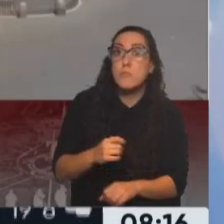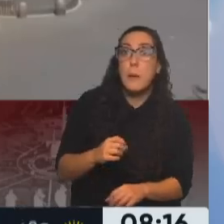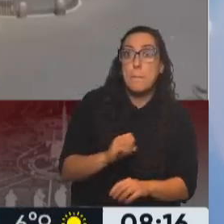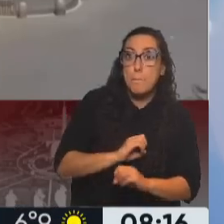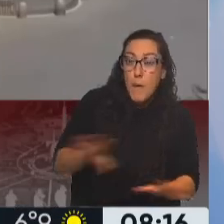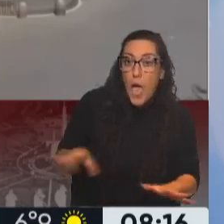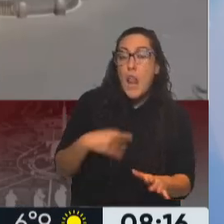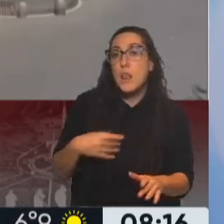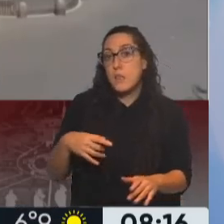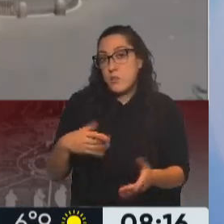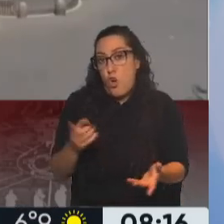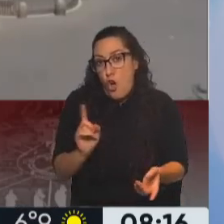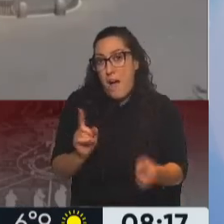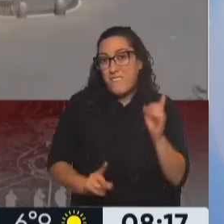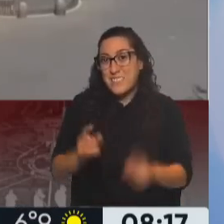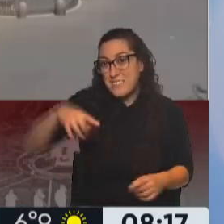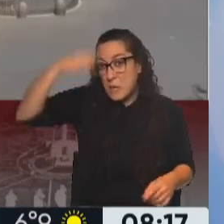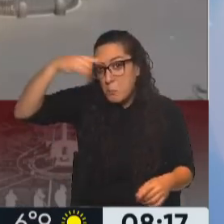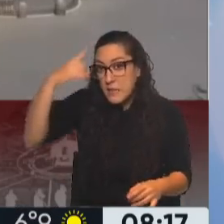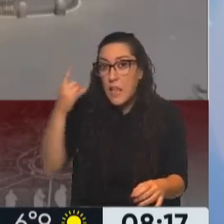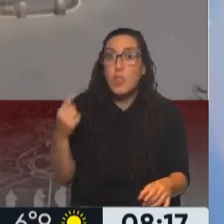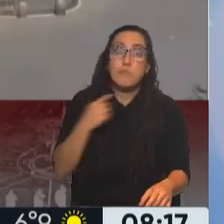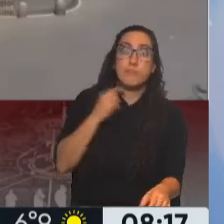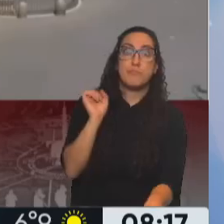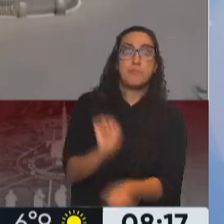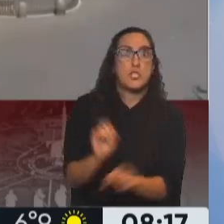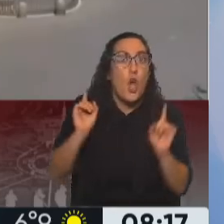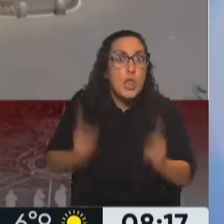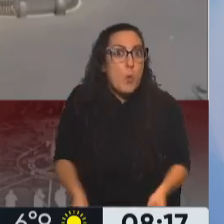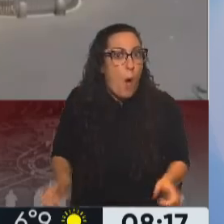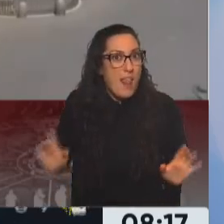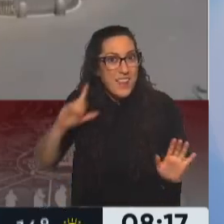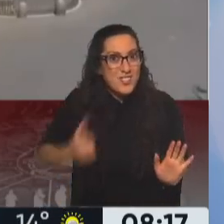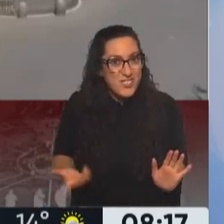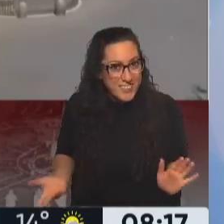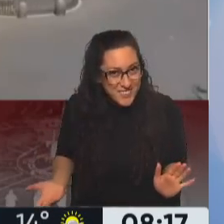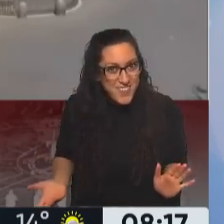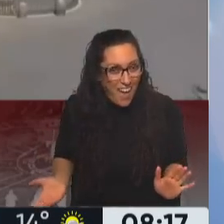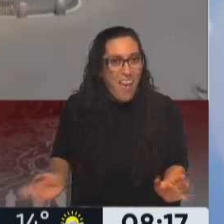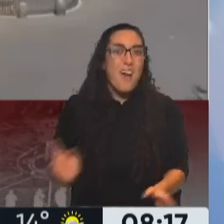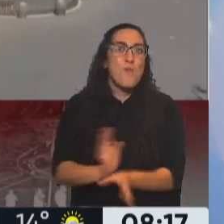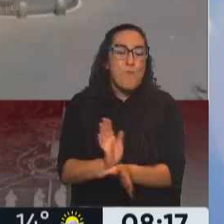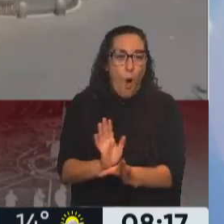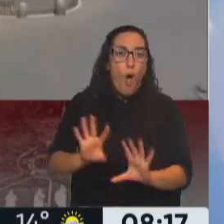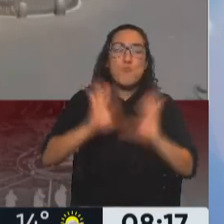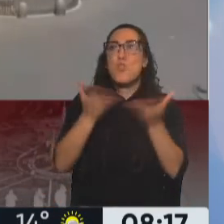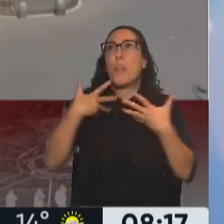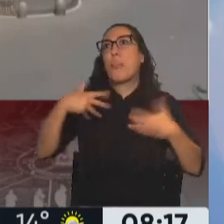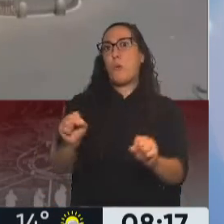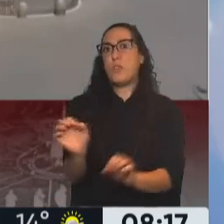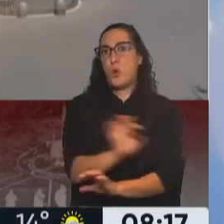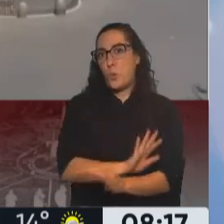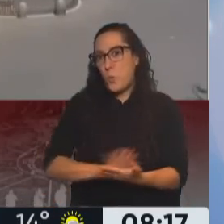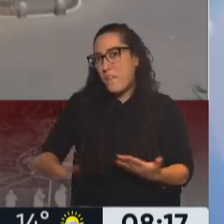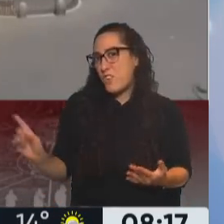algo inventado. Esto es una realidad, no estoy descubriendo nada en el mundo. Consultarles, hablábamos recién